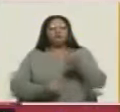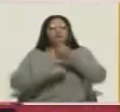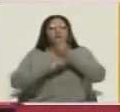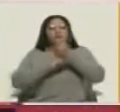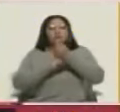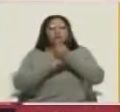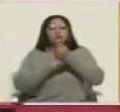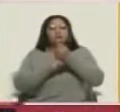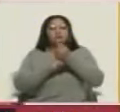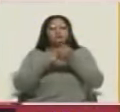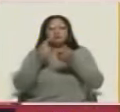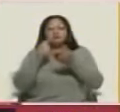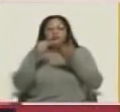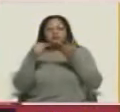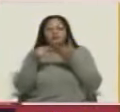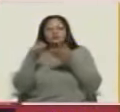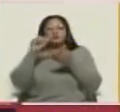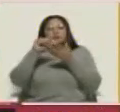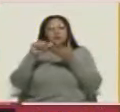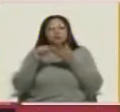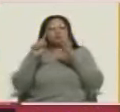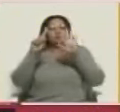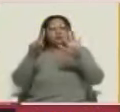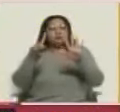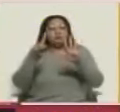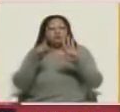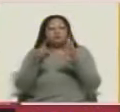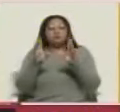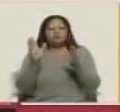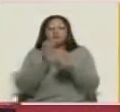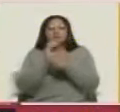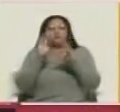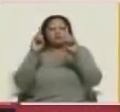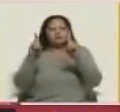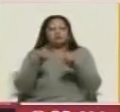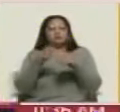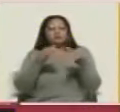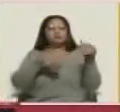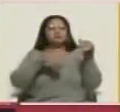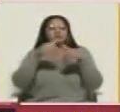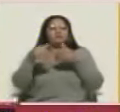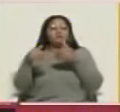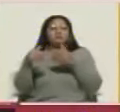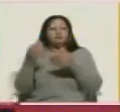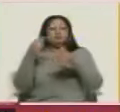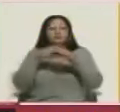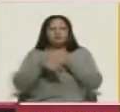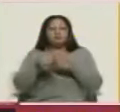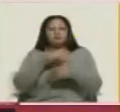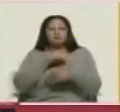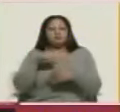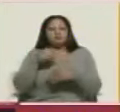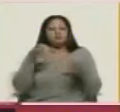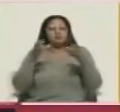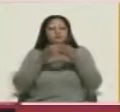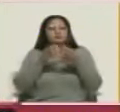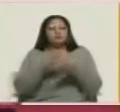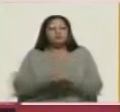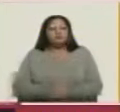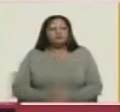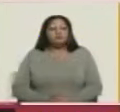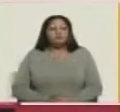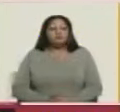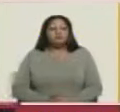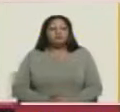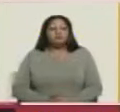el artículo 6 dice: para la toma de decisiones y elecciones internas del partido podrá